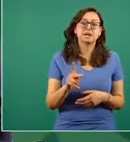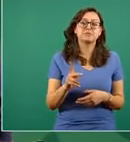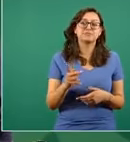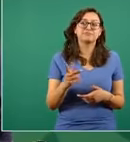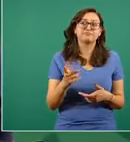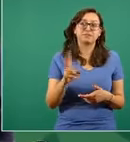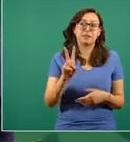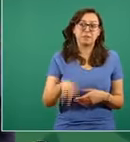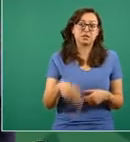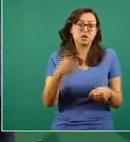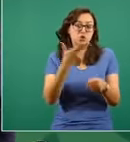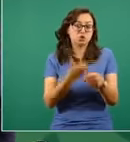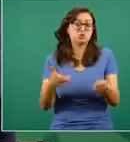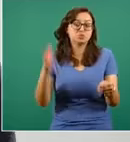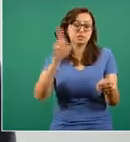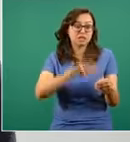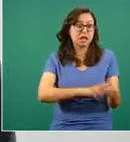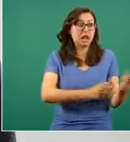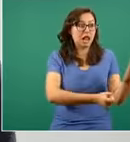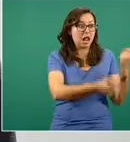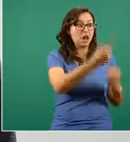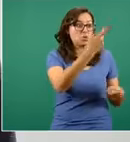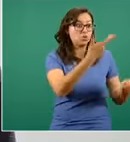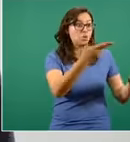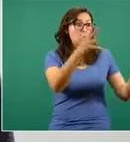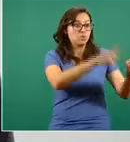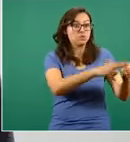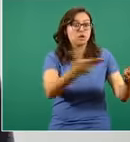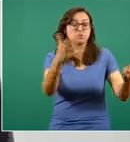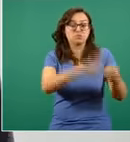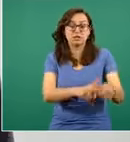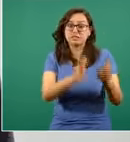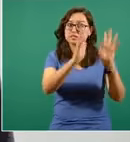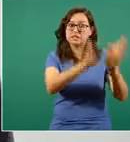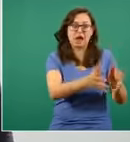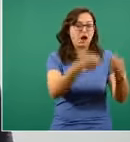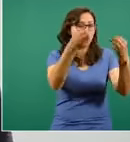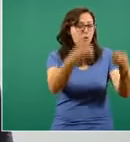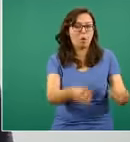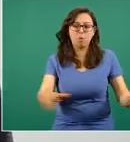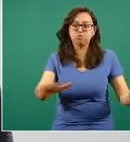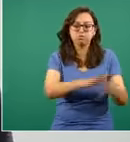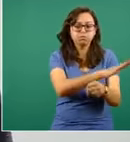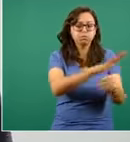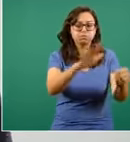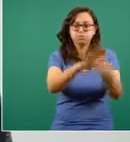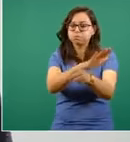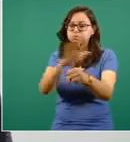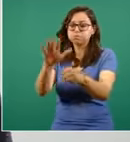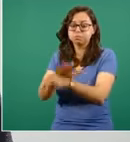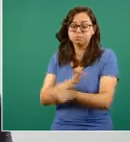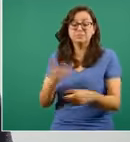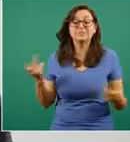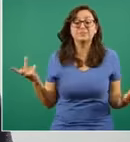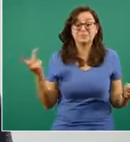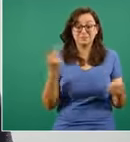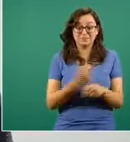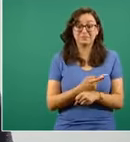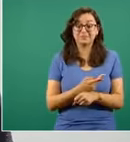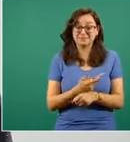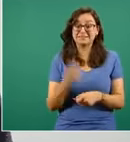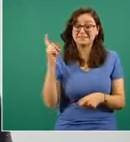existe ya saturación en algunas unidades médicas en particular, pues estos servicios también pueden